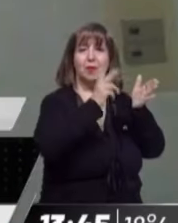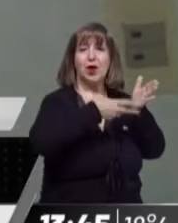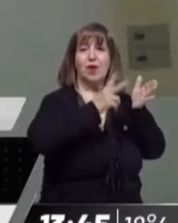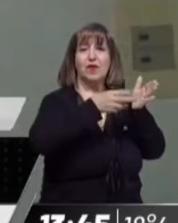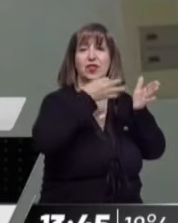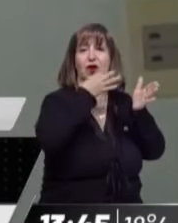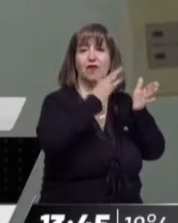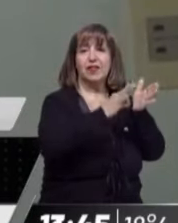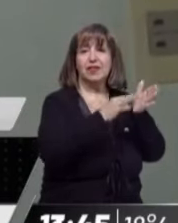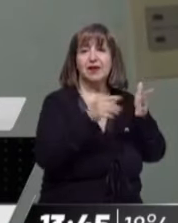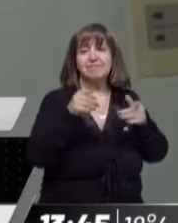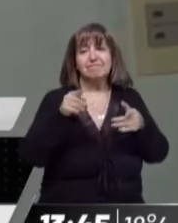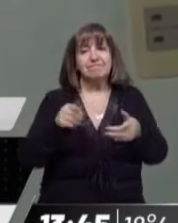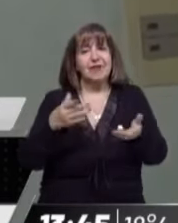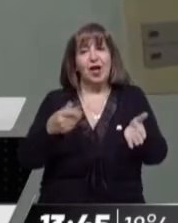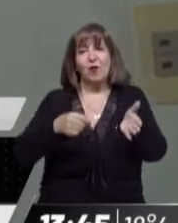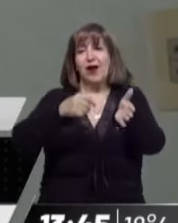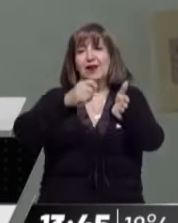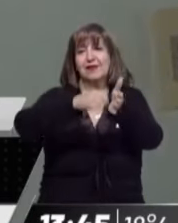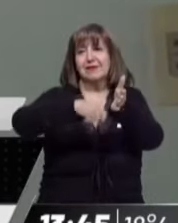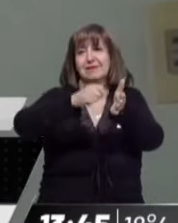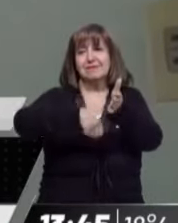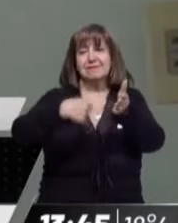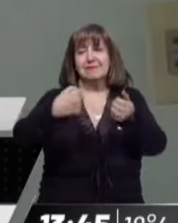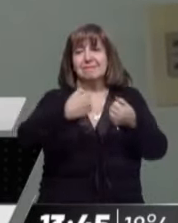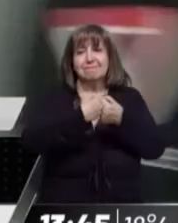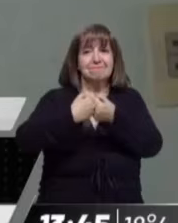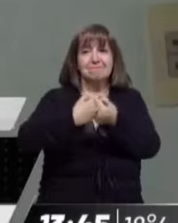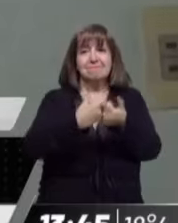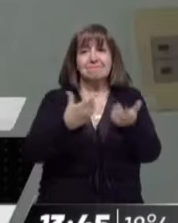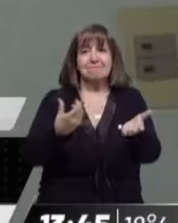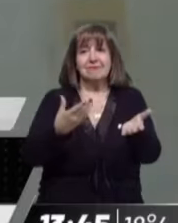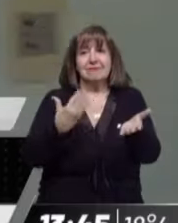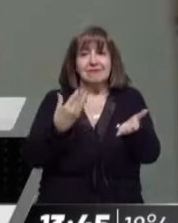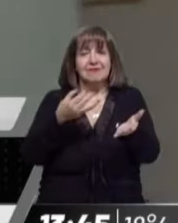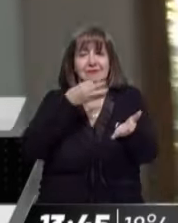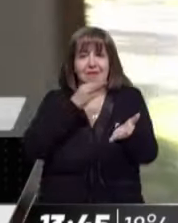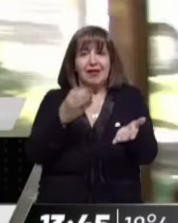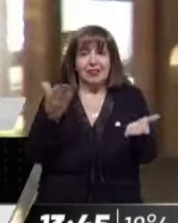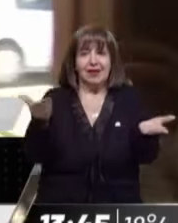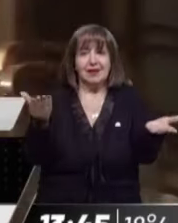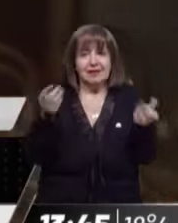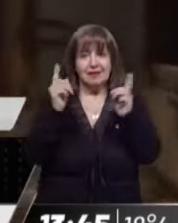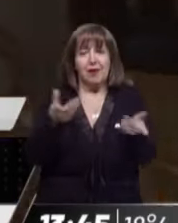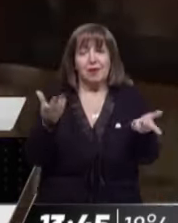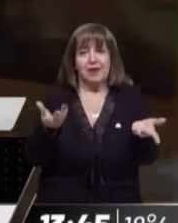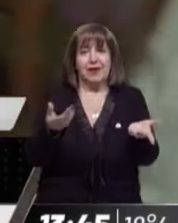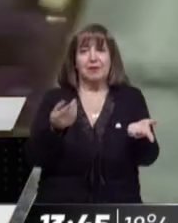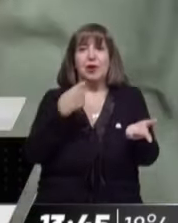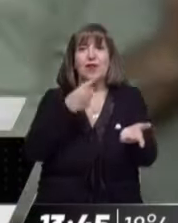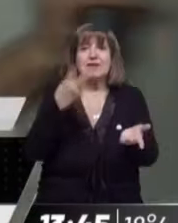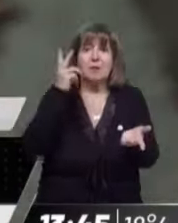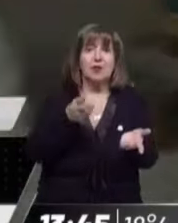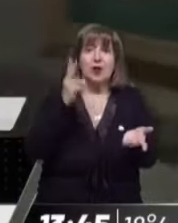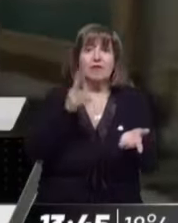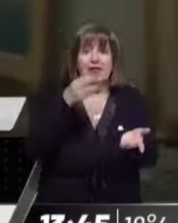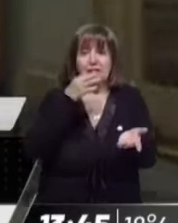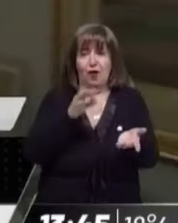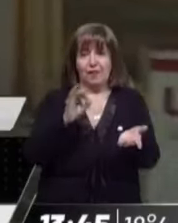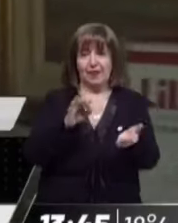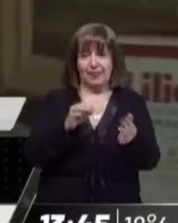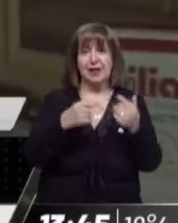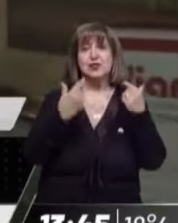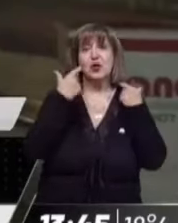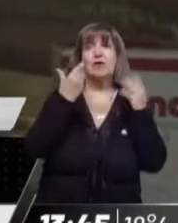posible más que el como datato que parece que es un compromiso de palabra claro chicos para que se entiendan Yo quiero mostrarles esta cuna es de